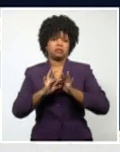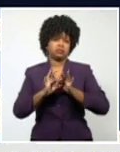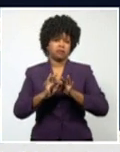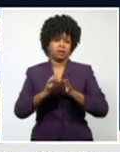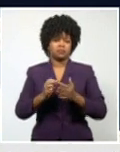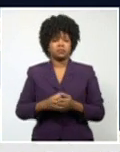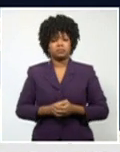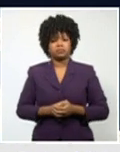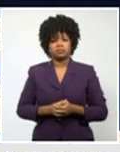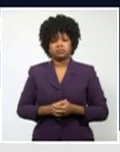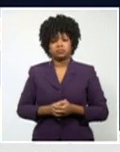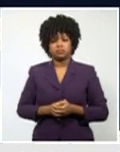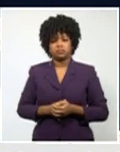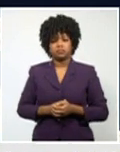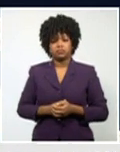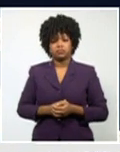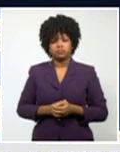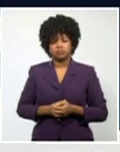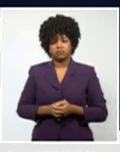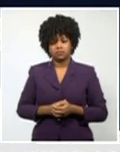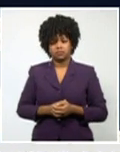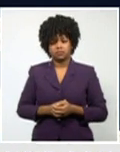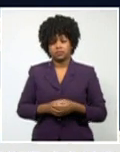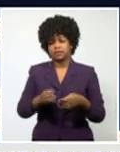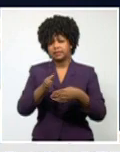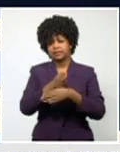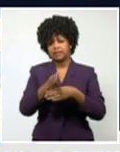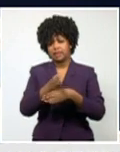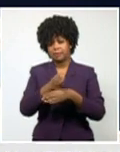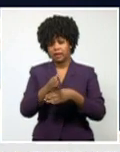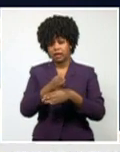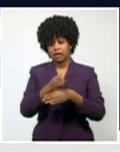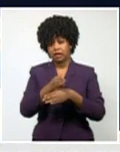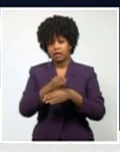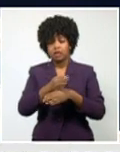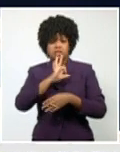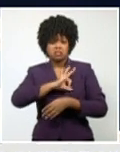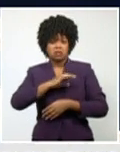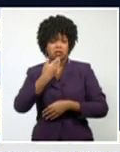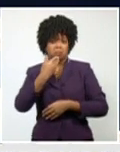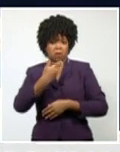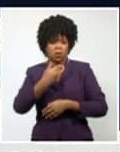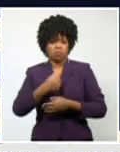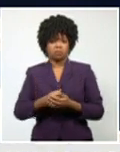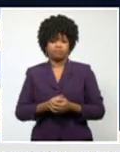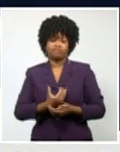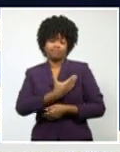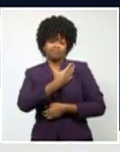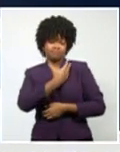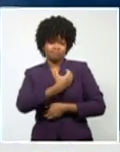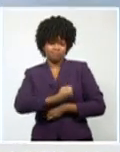habla de una recuperación de estos pacientes. Lamentablemente,